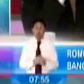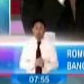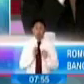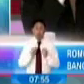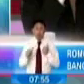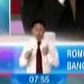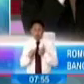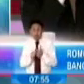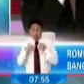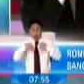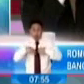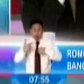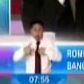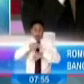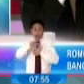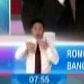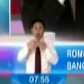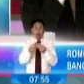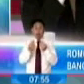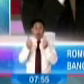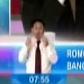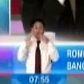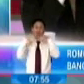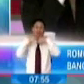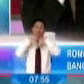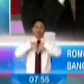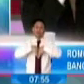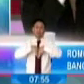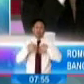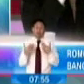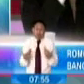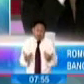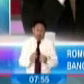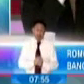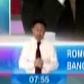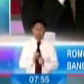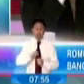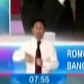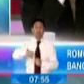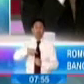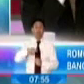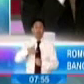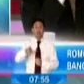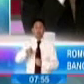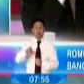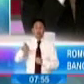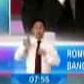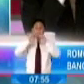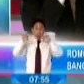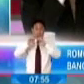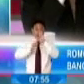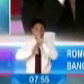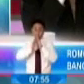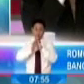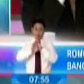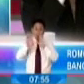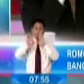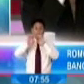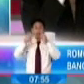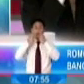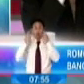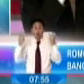tiempo vamos a deteriorar la calidad del servicio, vamos a deteriorar y poner en riesgo incluso de supervivencia a las empresas. Son empresas